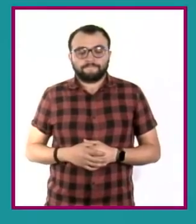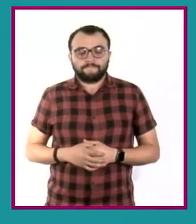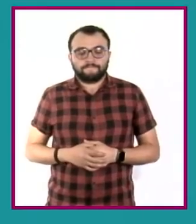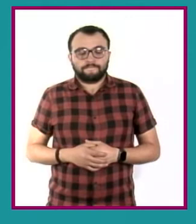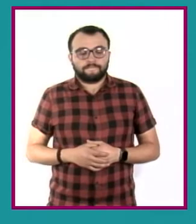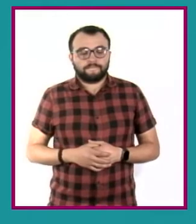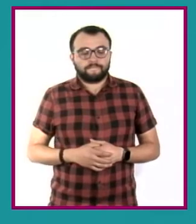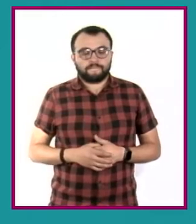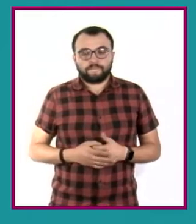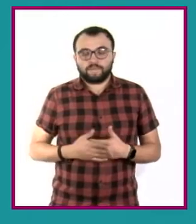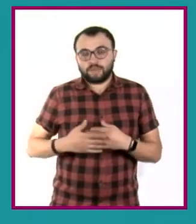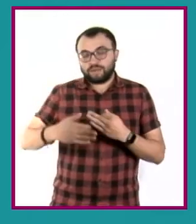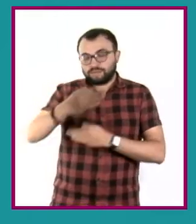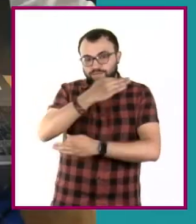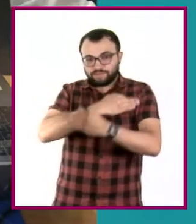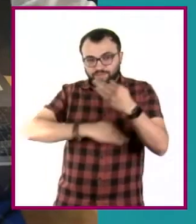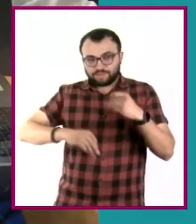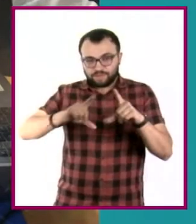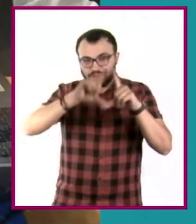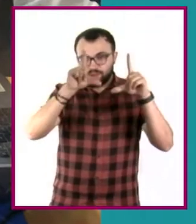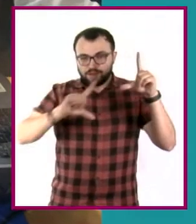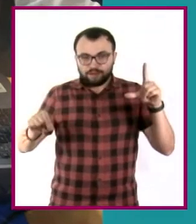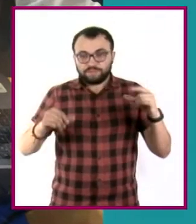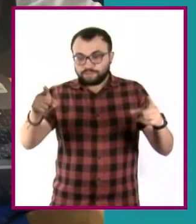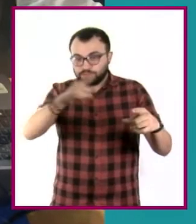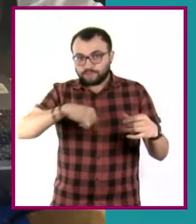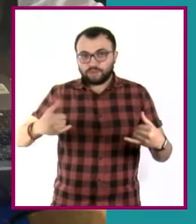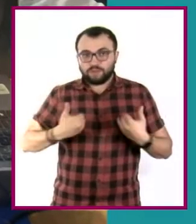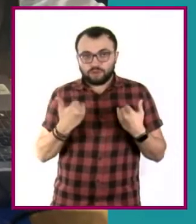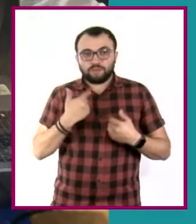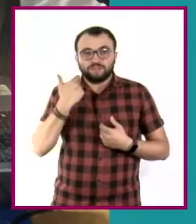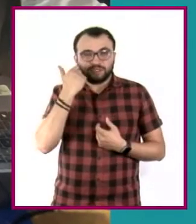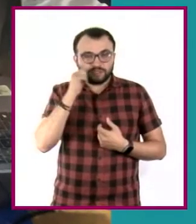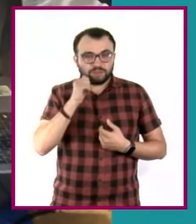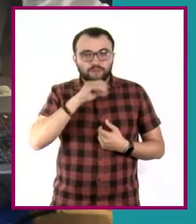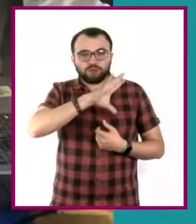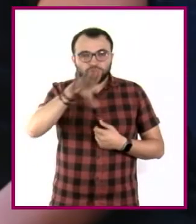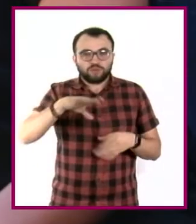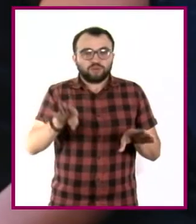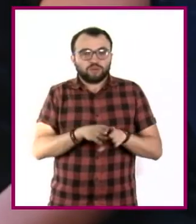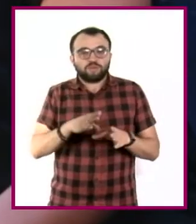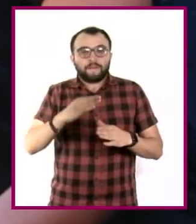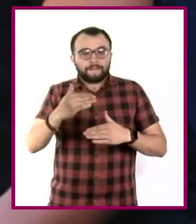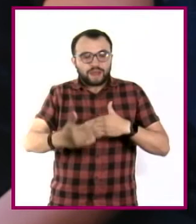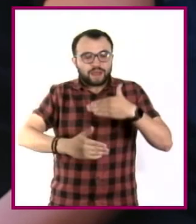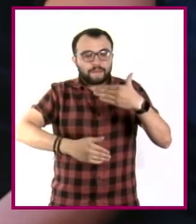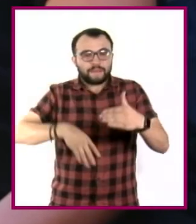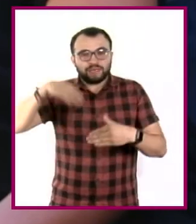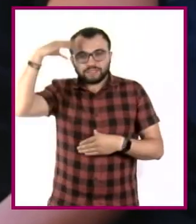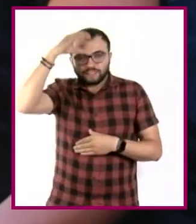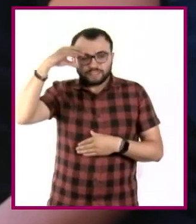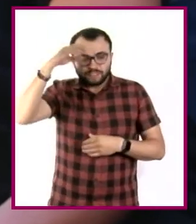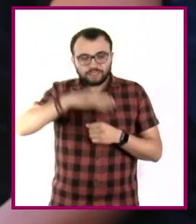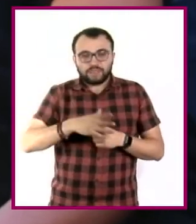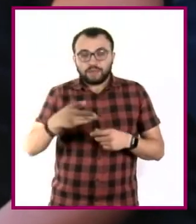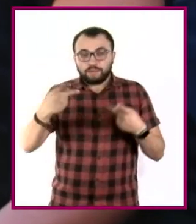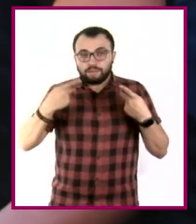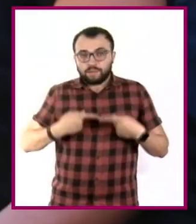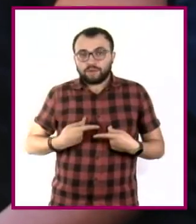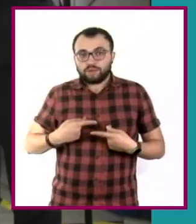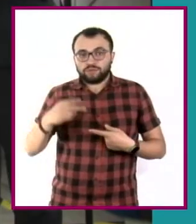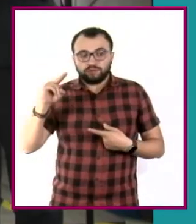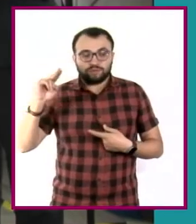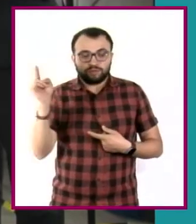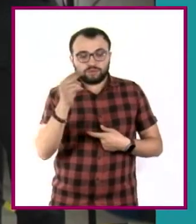En toda la República Mexicana, los jóvenes buscamos avanzar en la ciencia y la técnica. Estudiantes universitarios de Puebla crearon el